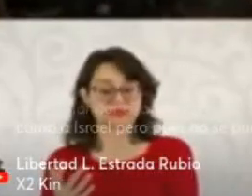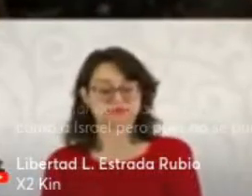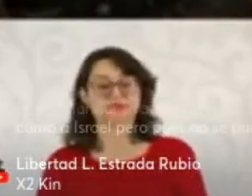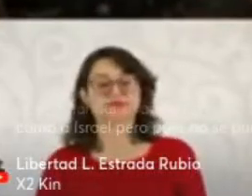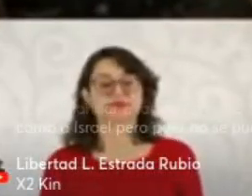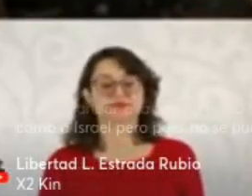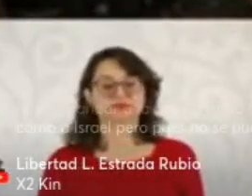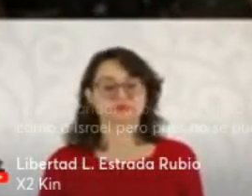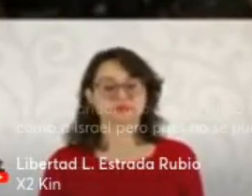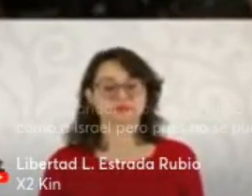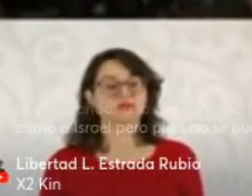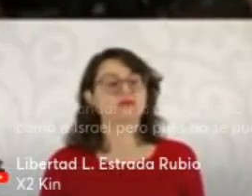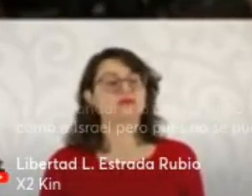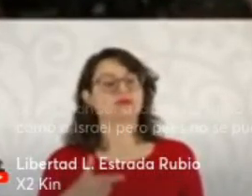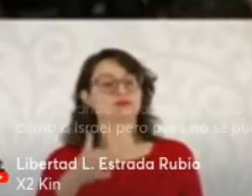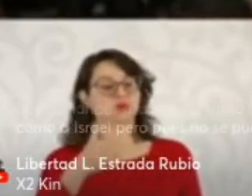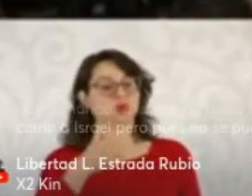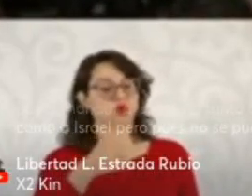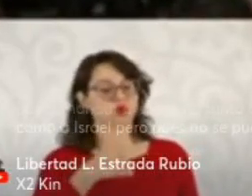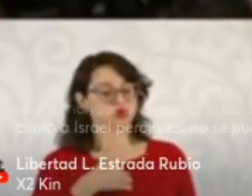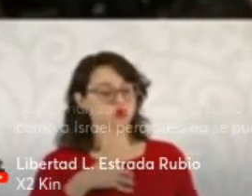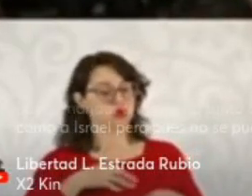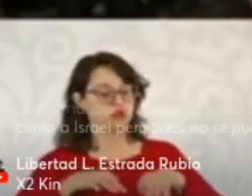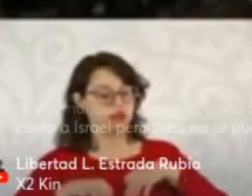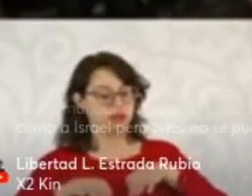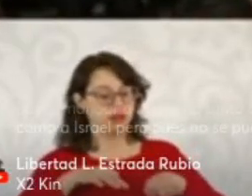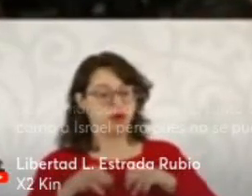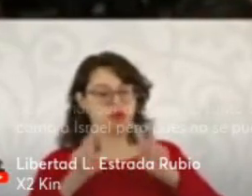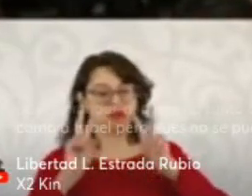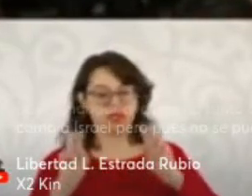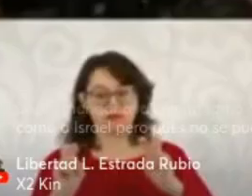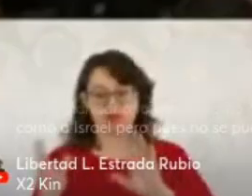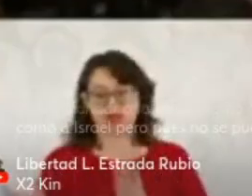que originalmente provengo del sector de la infraestructura.